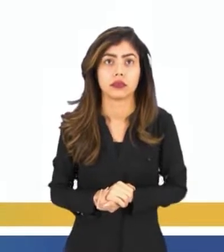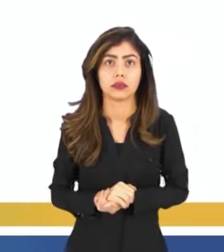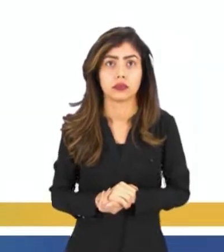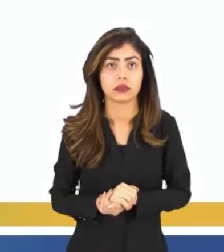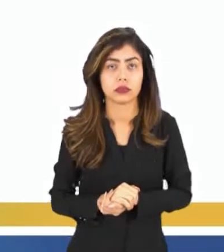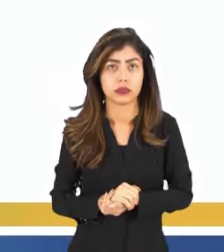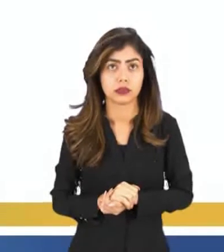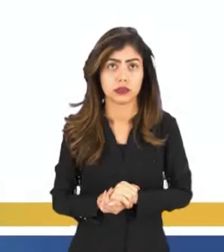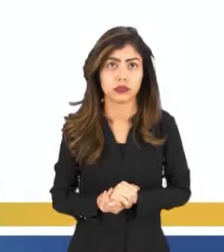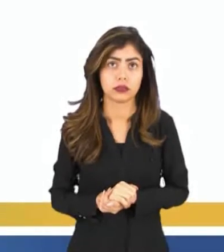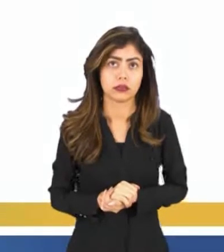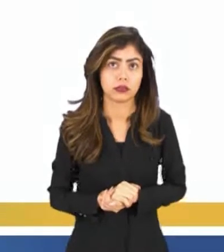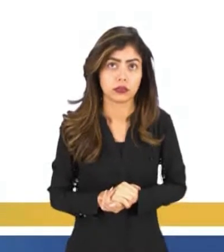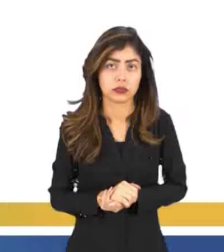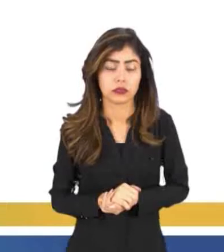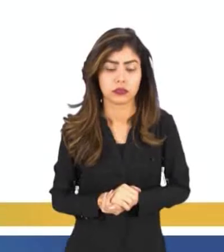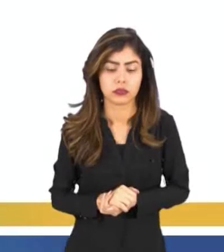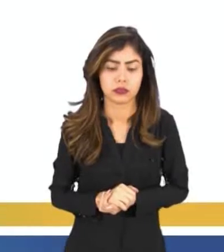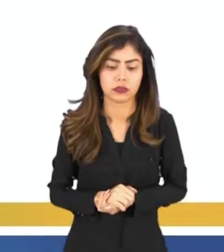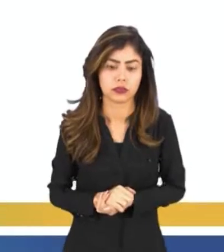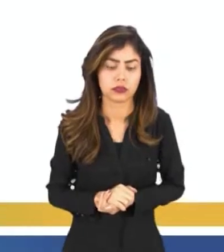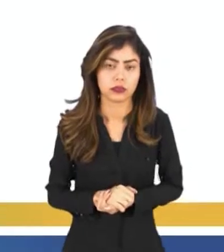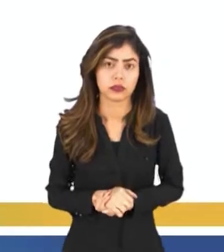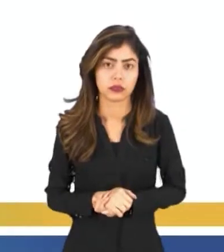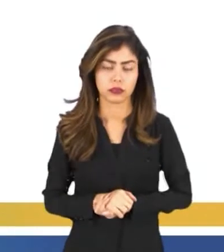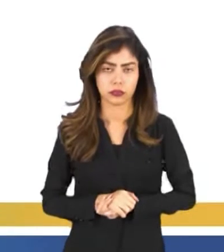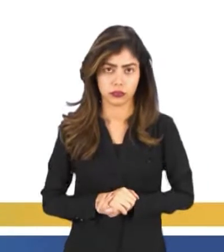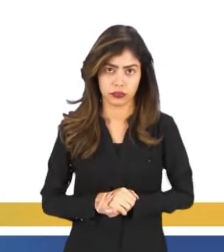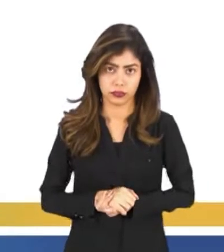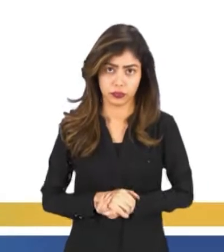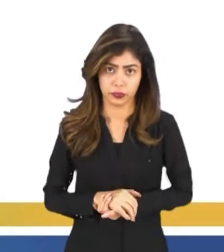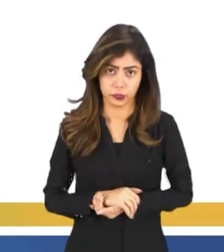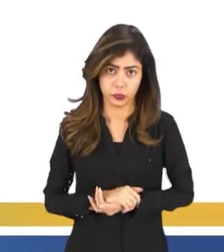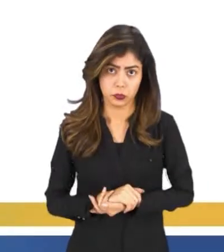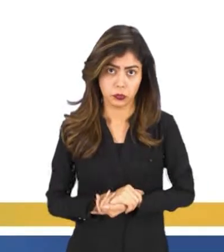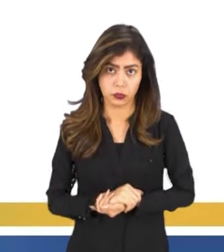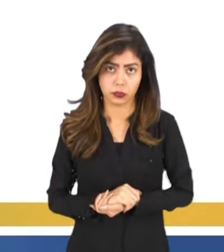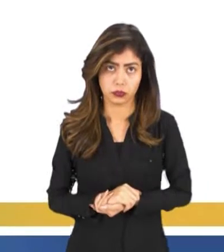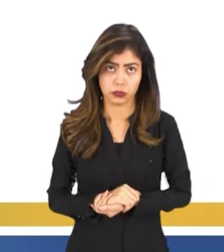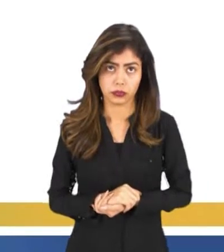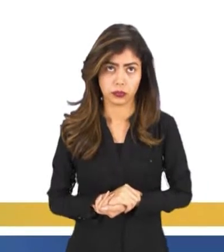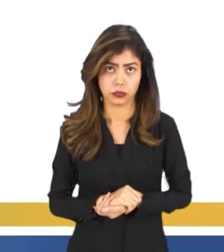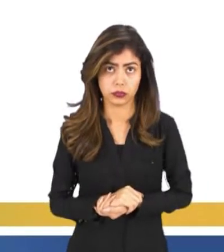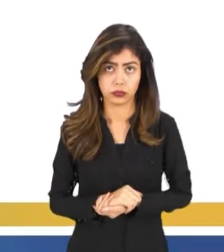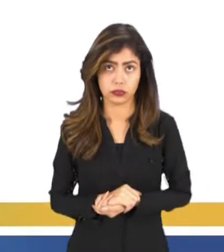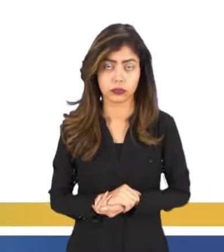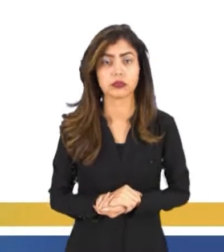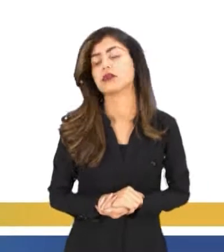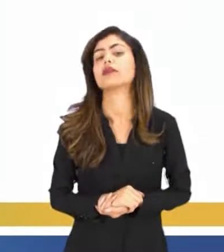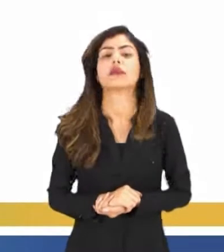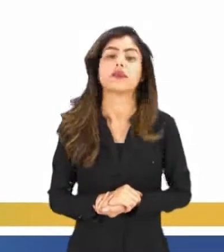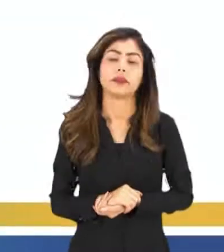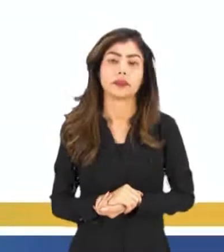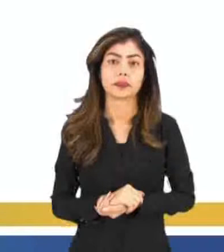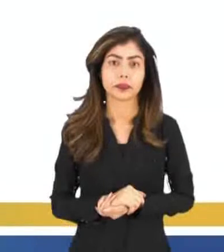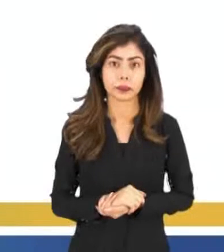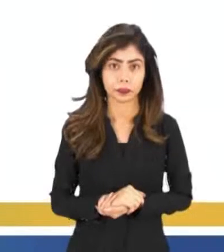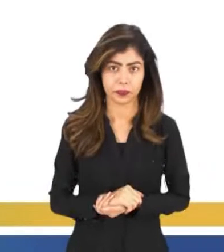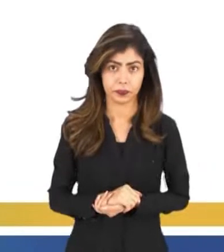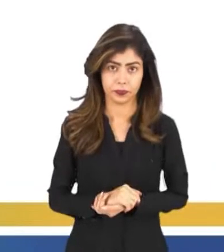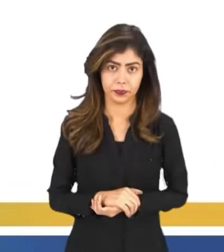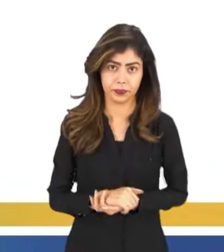refiere a la naturaleza debemos cuidarla para que siempre tengamos aire puro